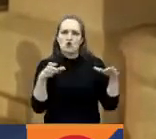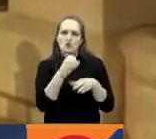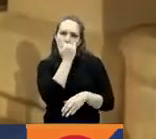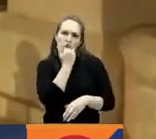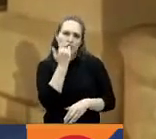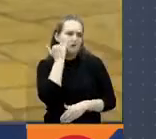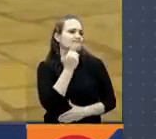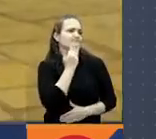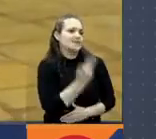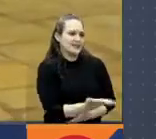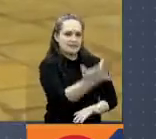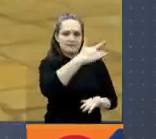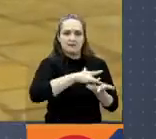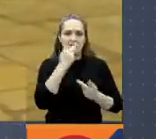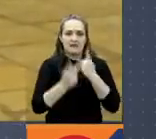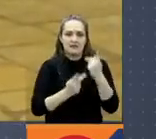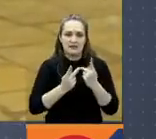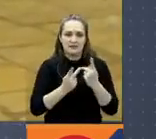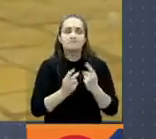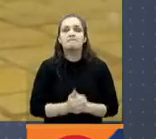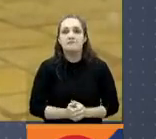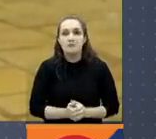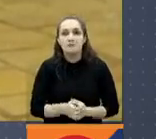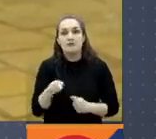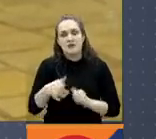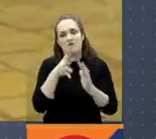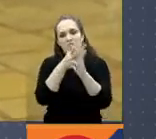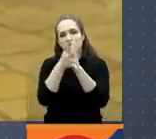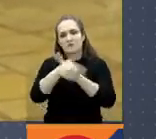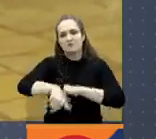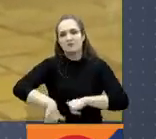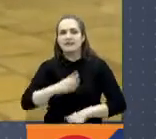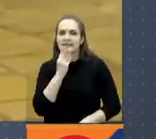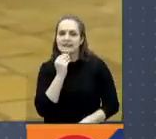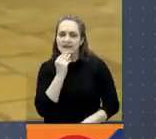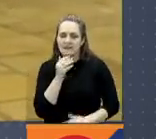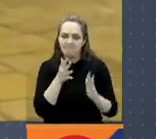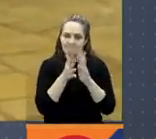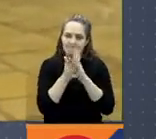Desde Jerusalén, en Israel, Stephanie Valencia, RTVC Noticias, conectados 24/7.